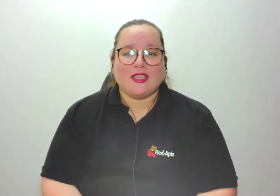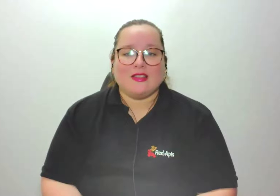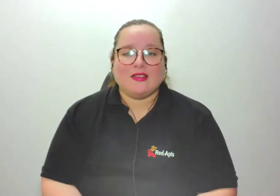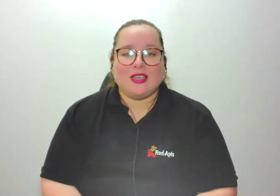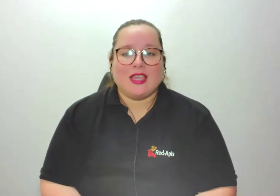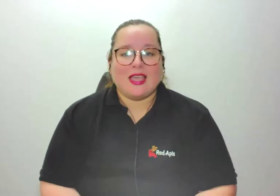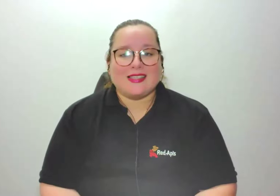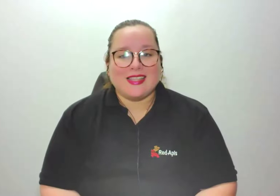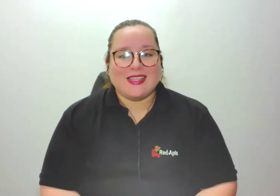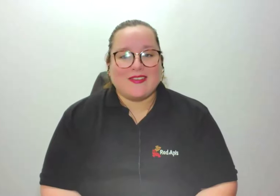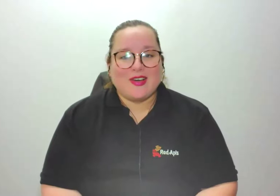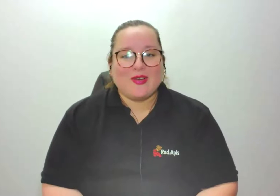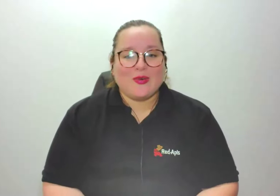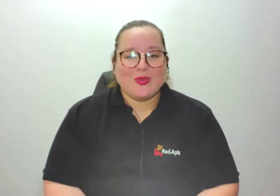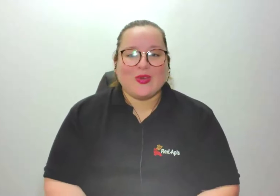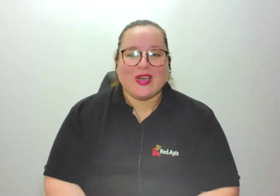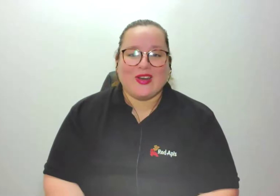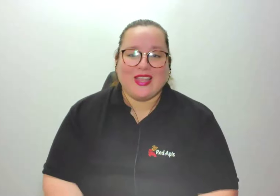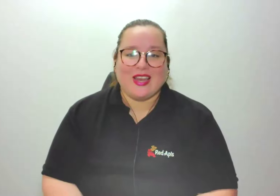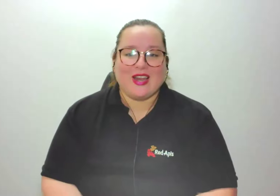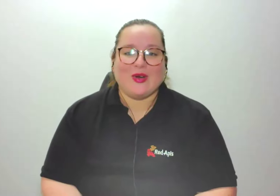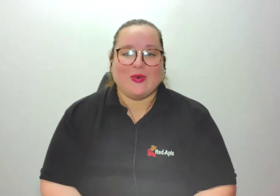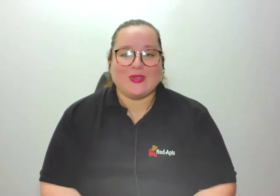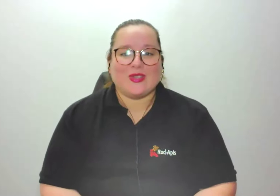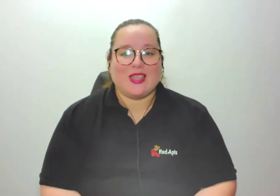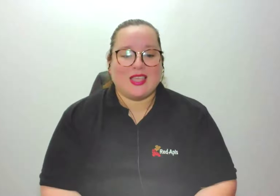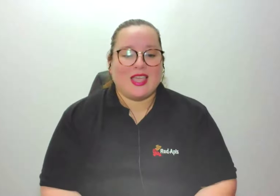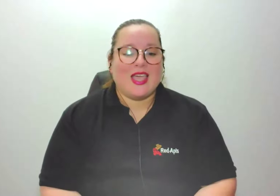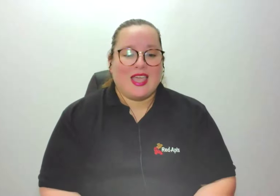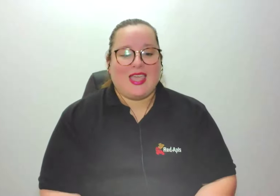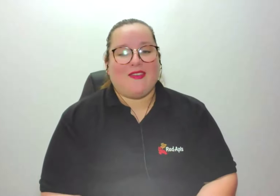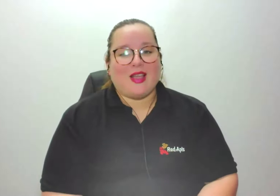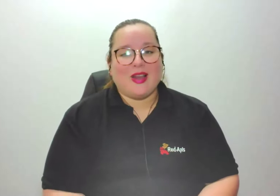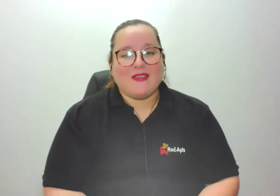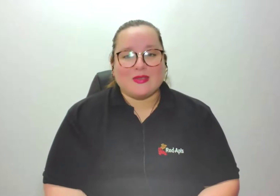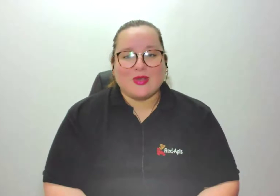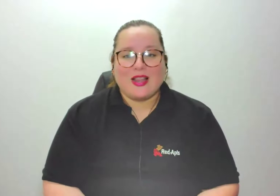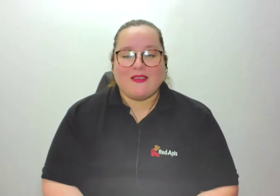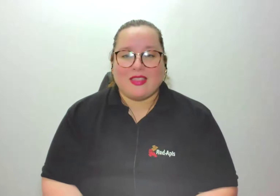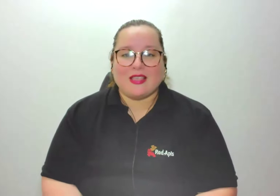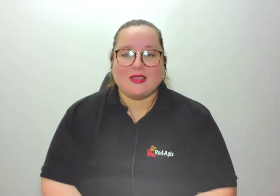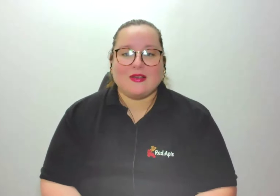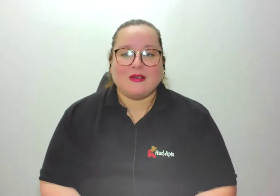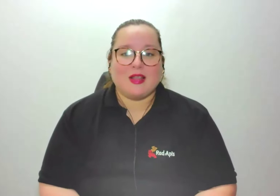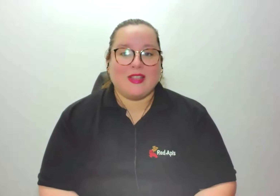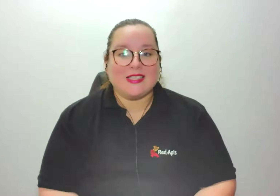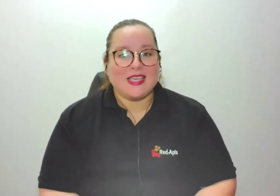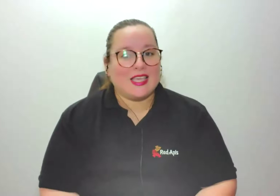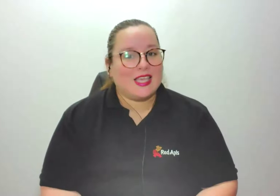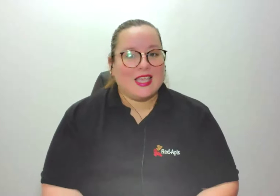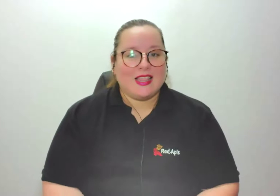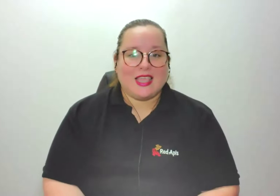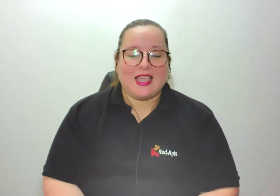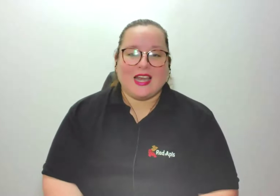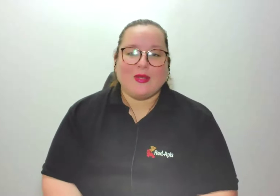Yo siento que hacer este trabajo en conjunto con Carolina en los cursos de vernácula visual, de verdad ha sido un